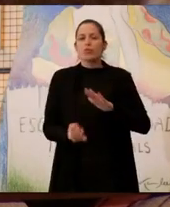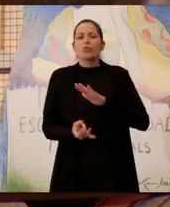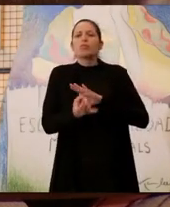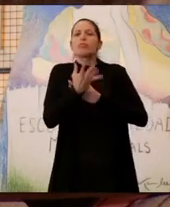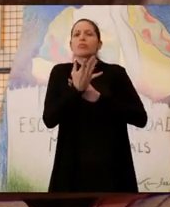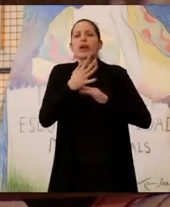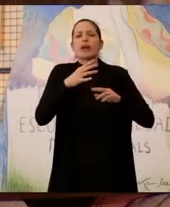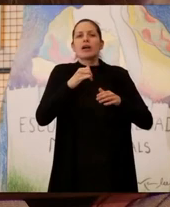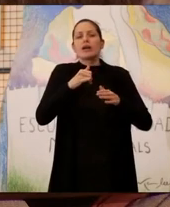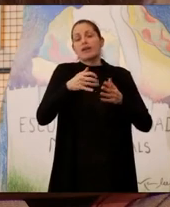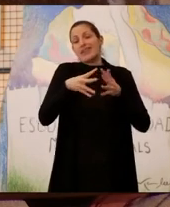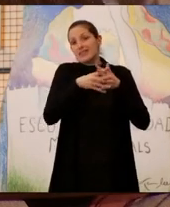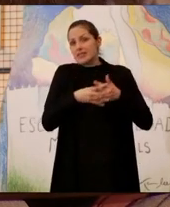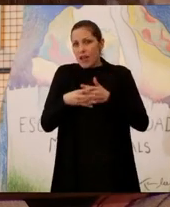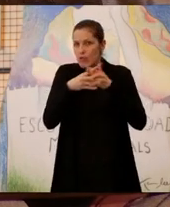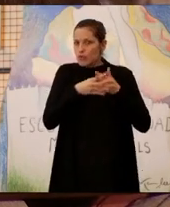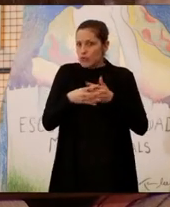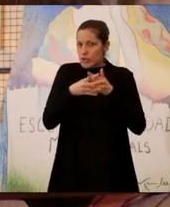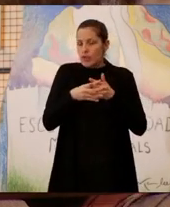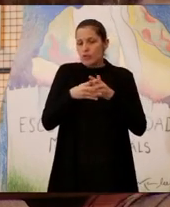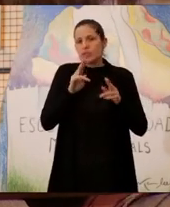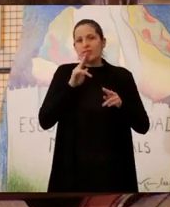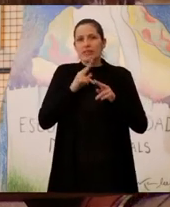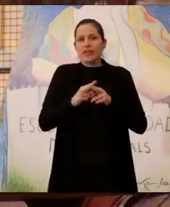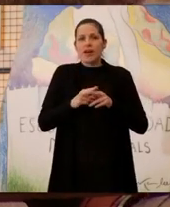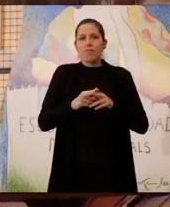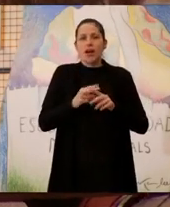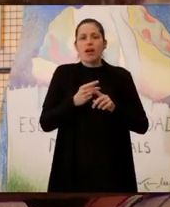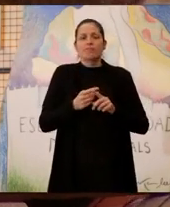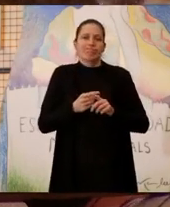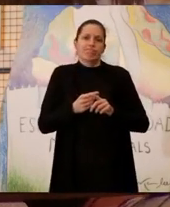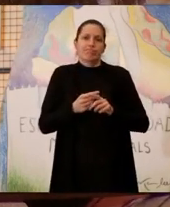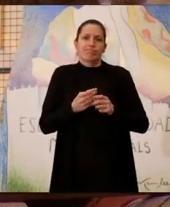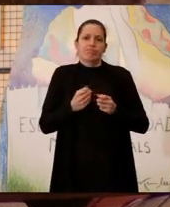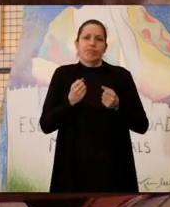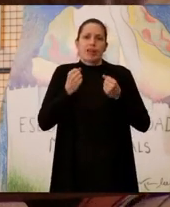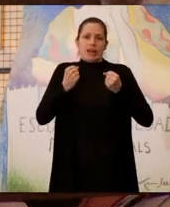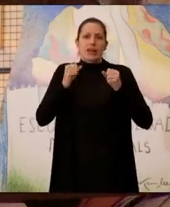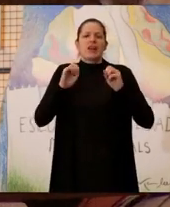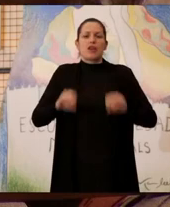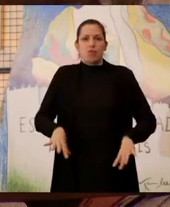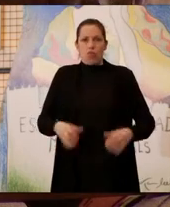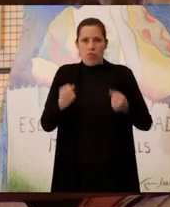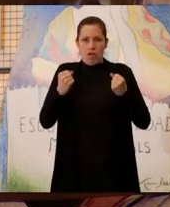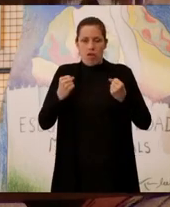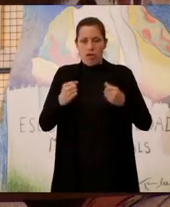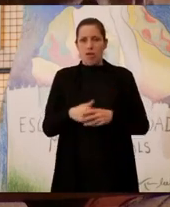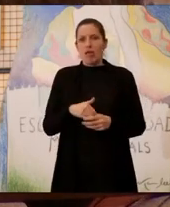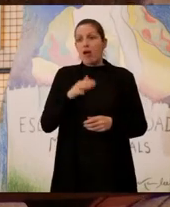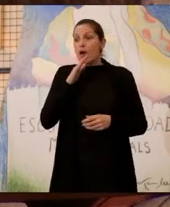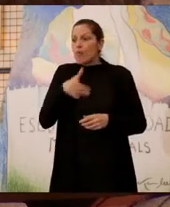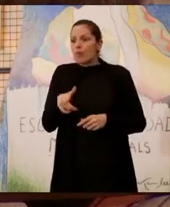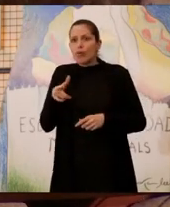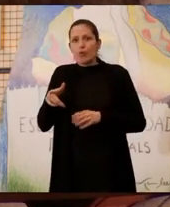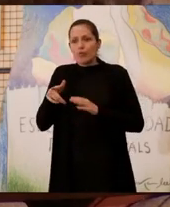que es el abandono de millones de personas de su puesto de trabajo porque las condiciones son Pues de pura supervivencia